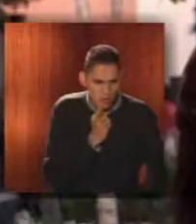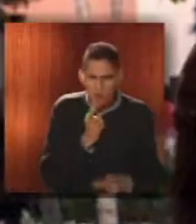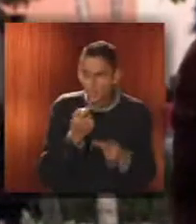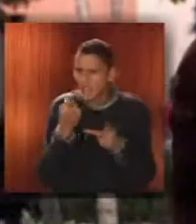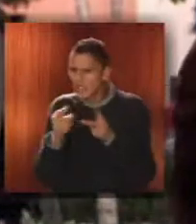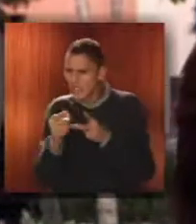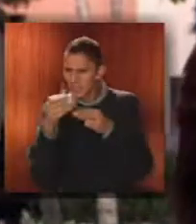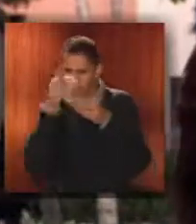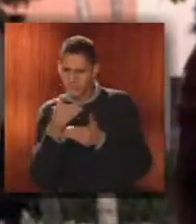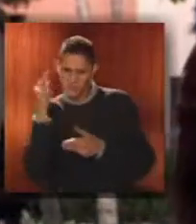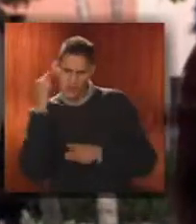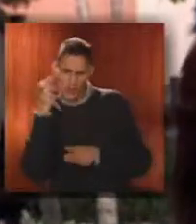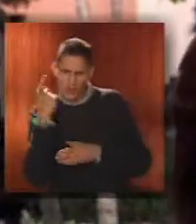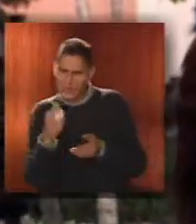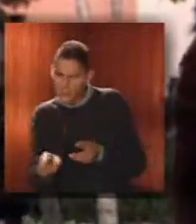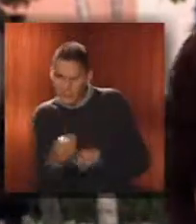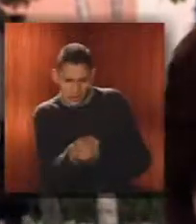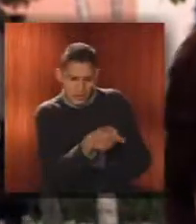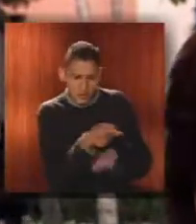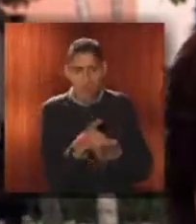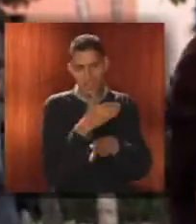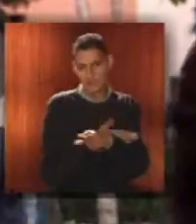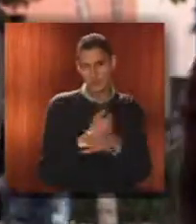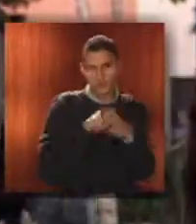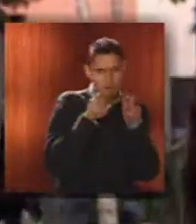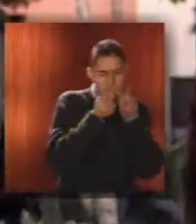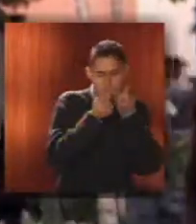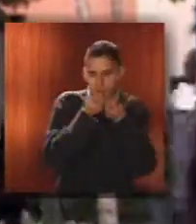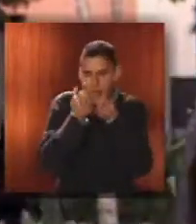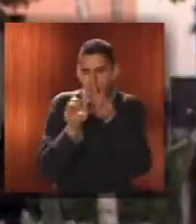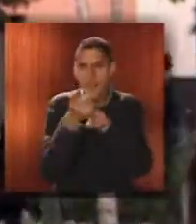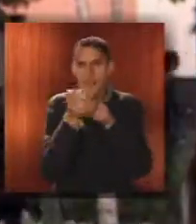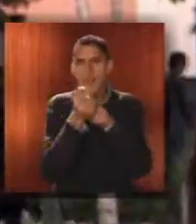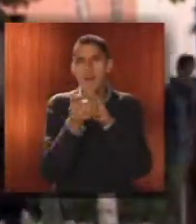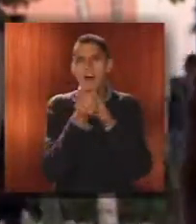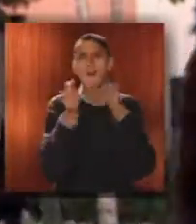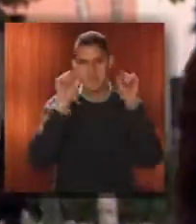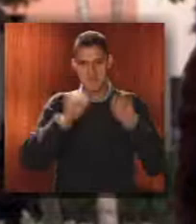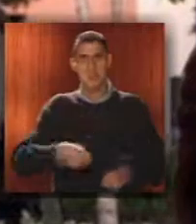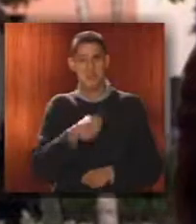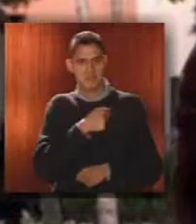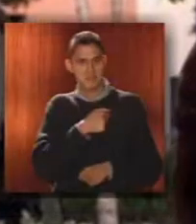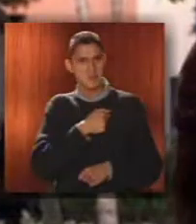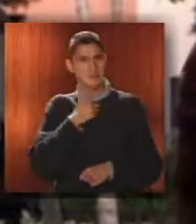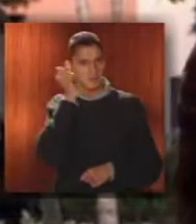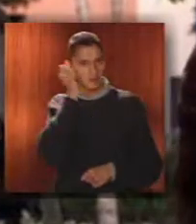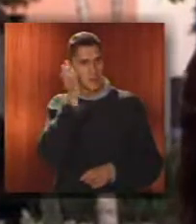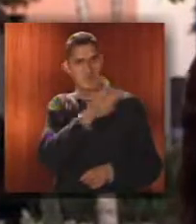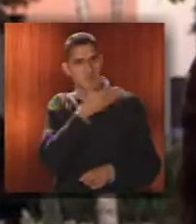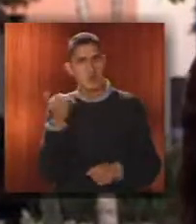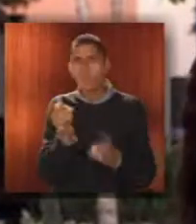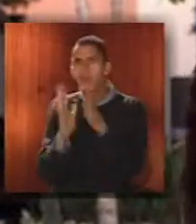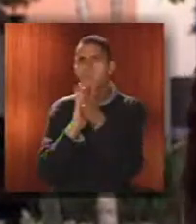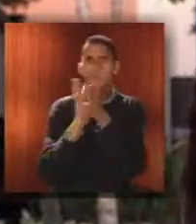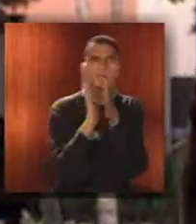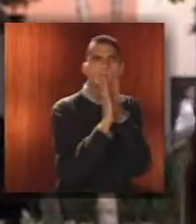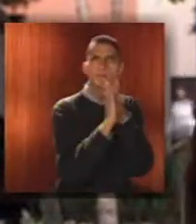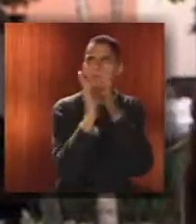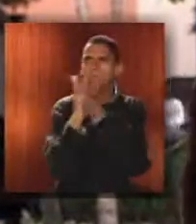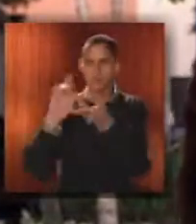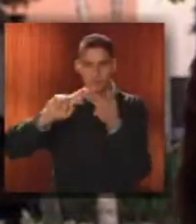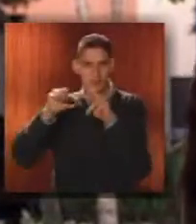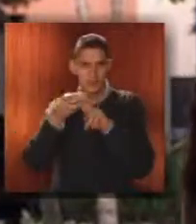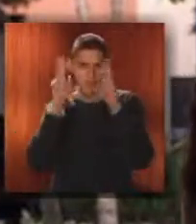tipo de estudiantes, lo que era tener estas limitaciones, y así es que he buscado la posibilidad de toda la